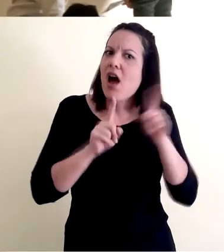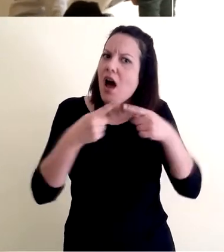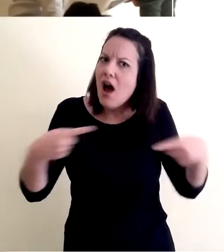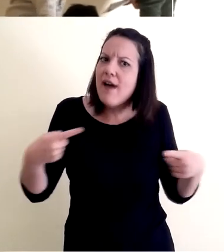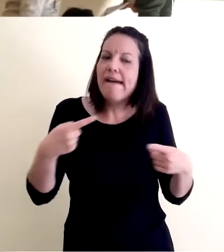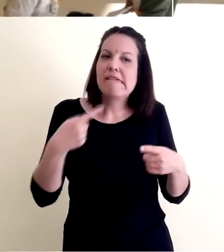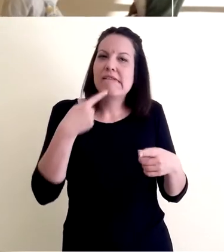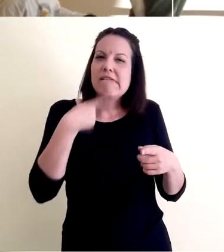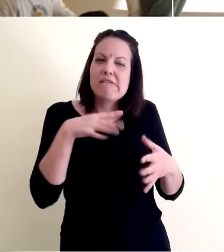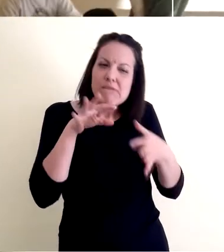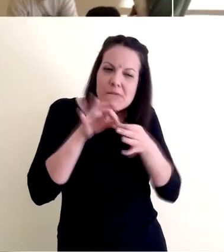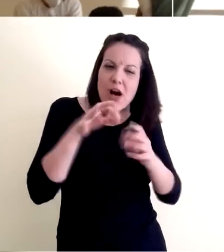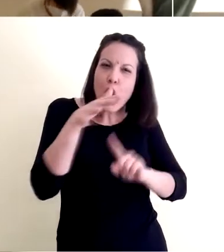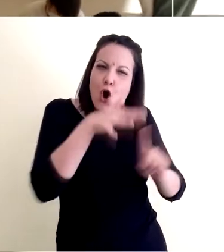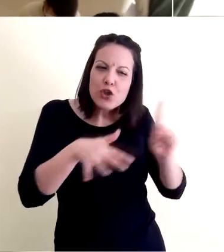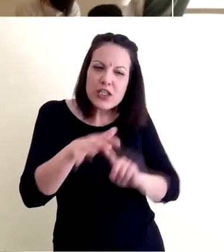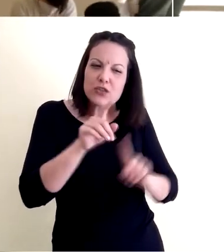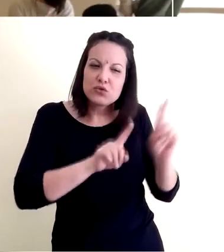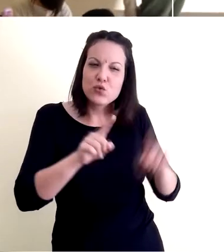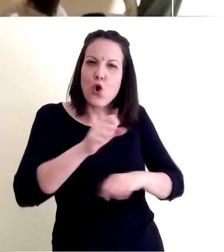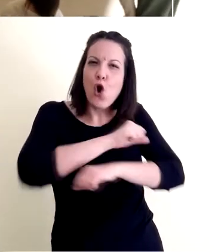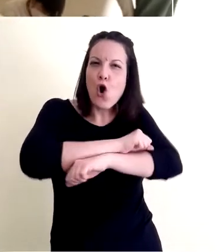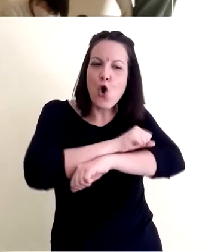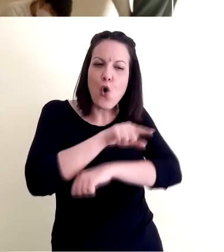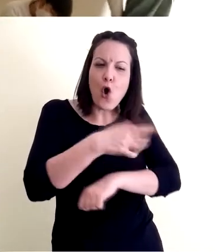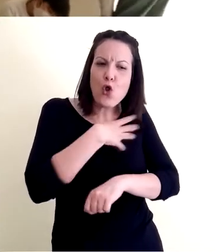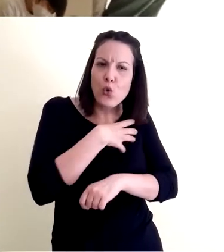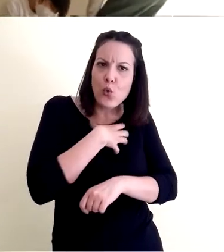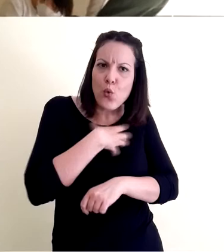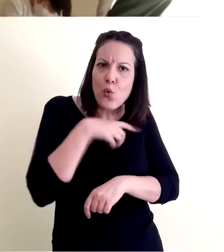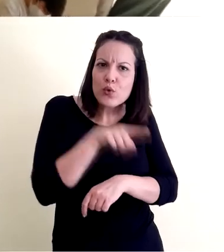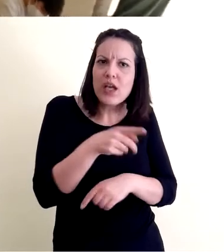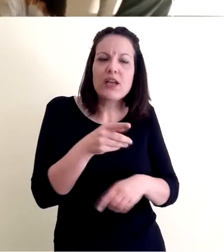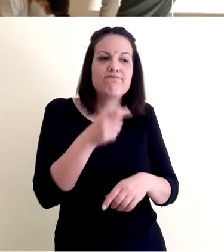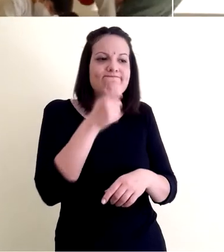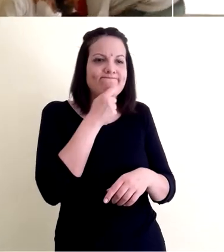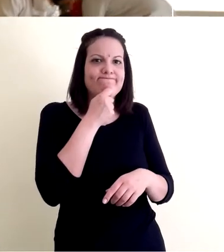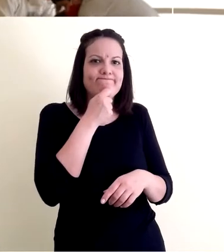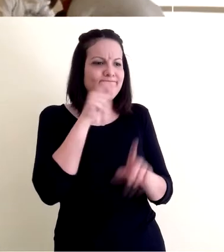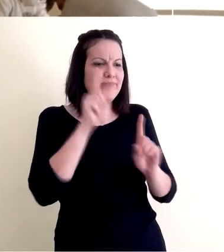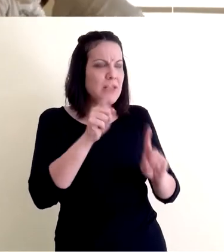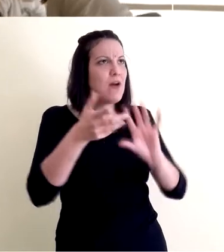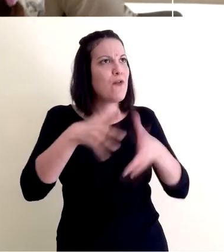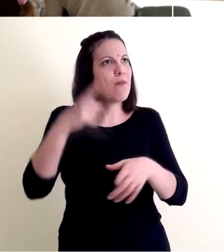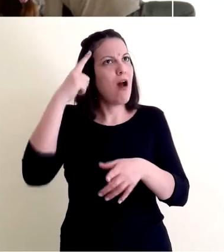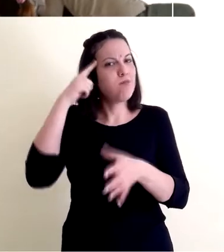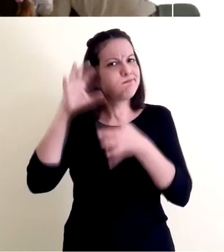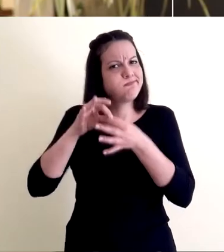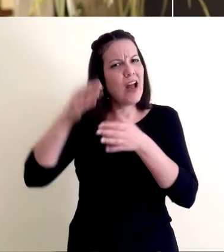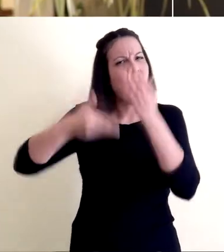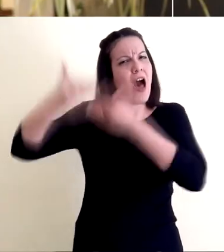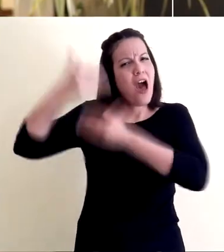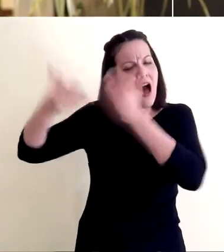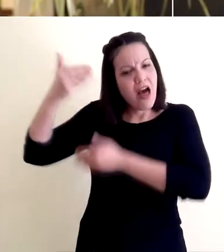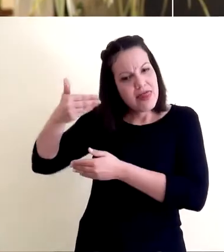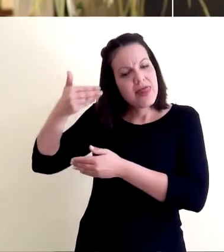en contexto algunas conductas. No podemos seguir pretendiendo entender determinadas conductas como las entendíamos antes y decir, bueno,